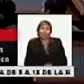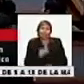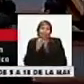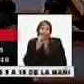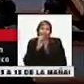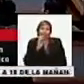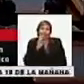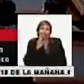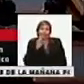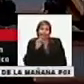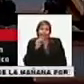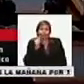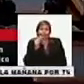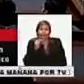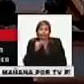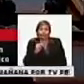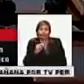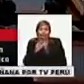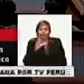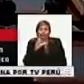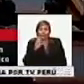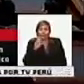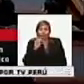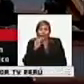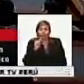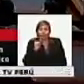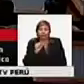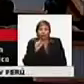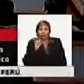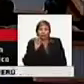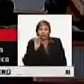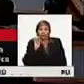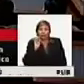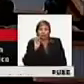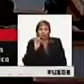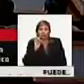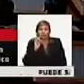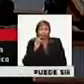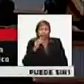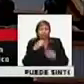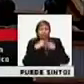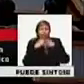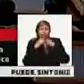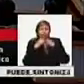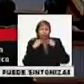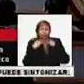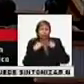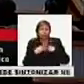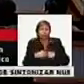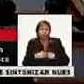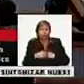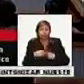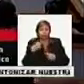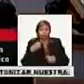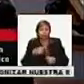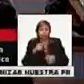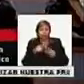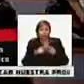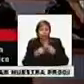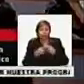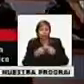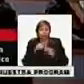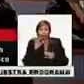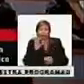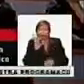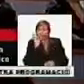Luna Segura. Germán Luna Segura es abogado, recientemente